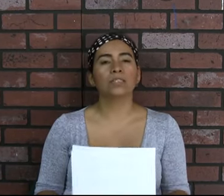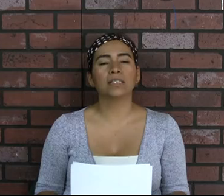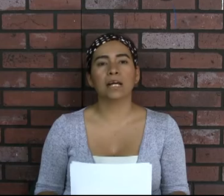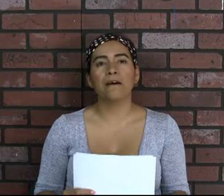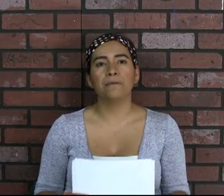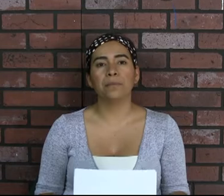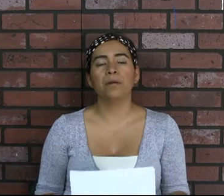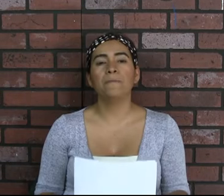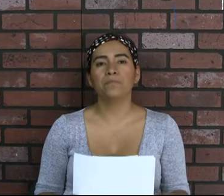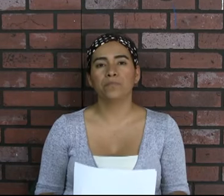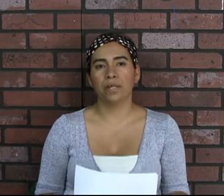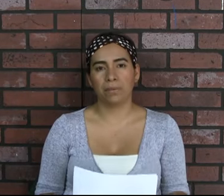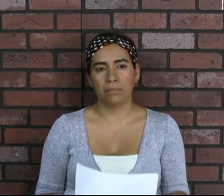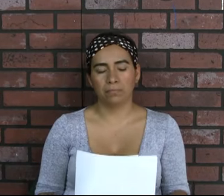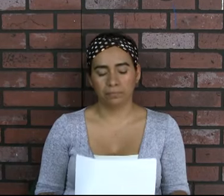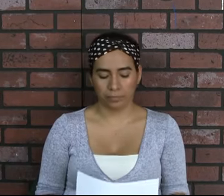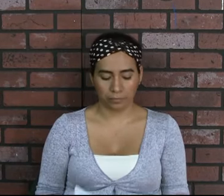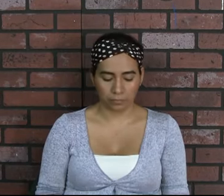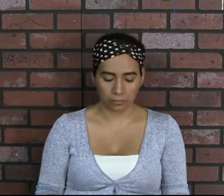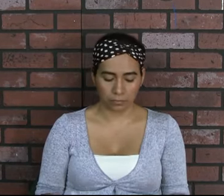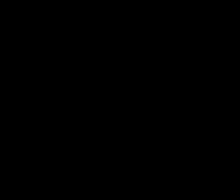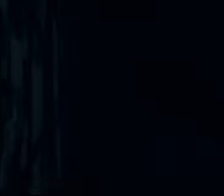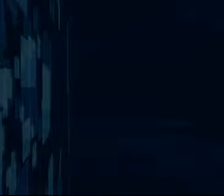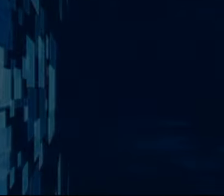de noticias AFP TV.